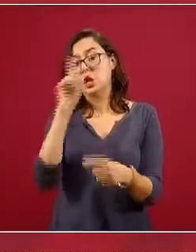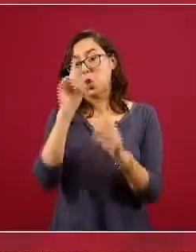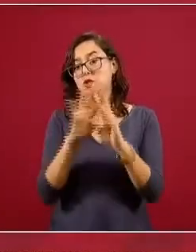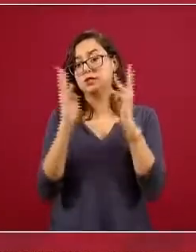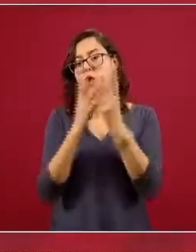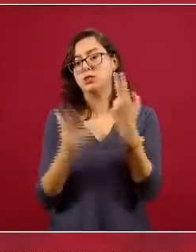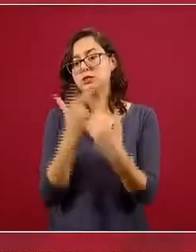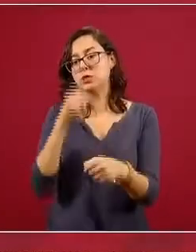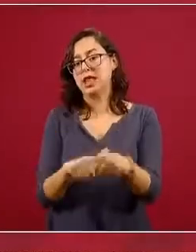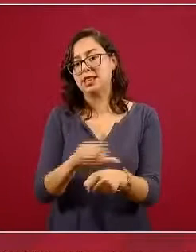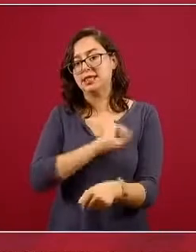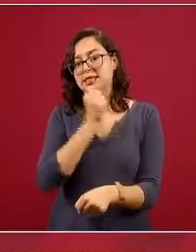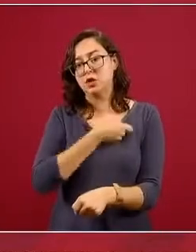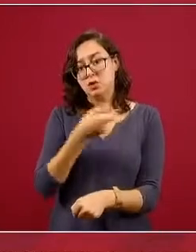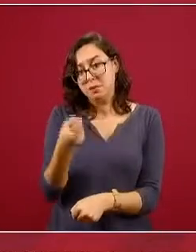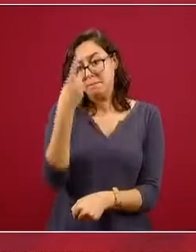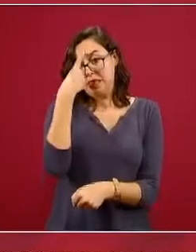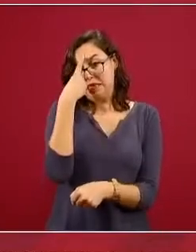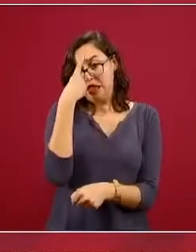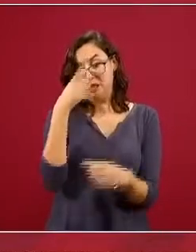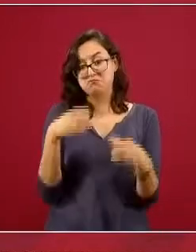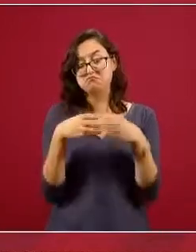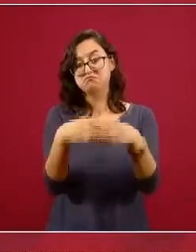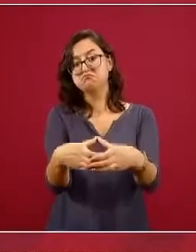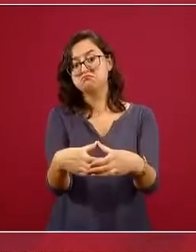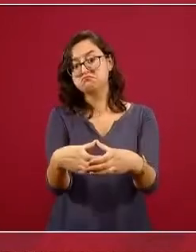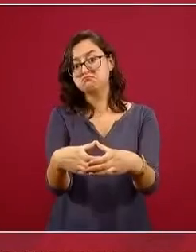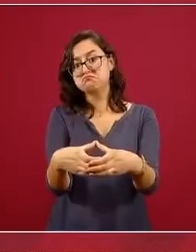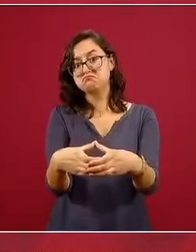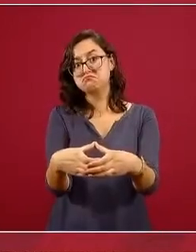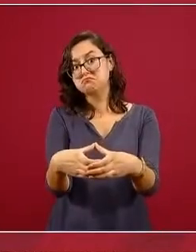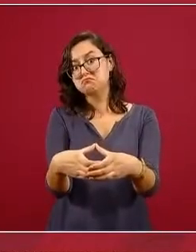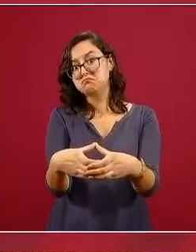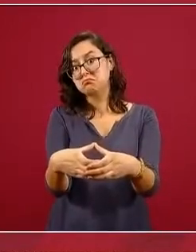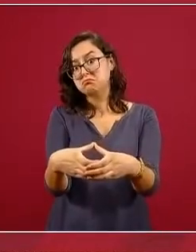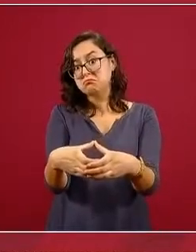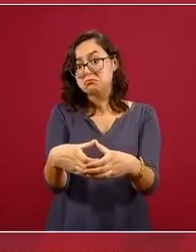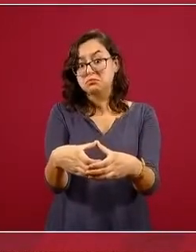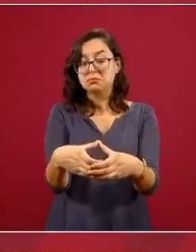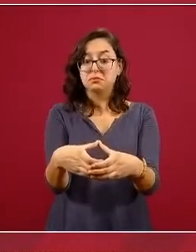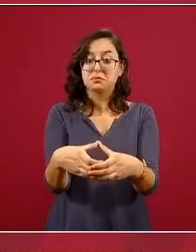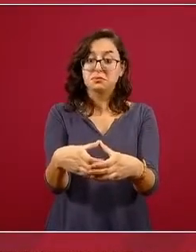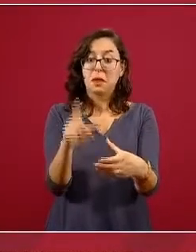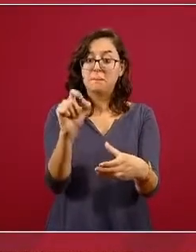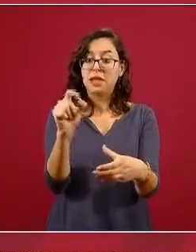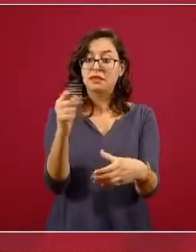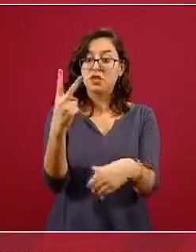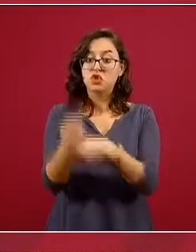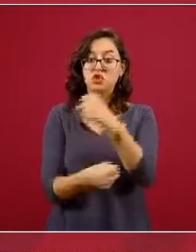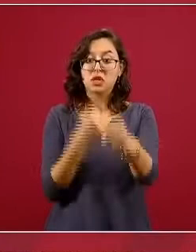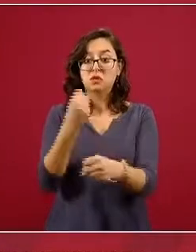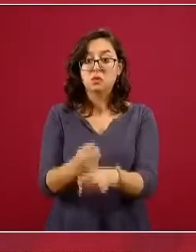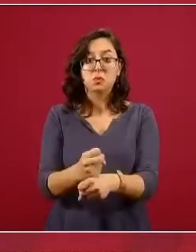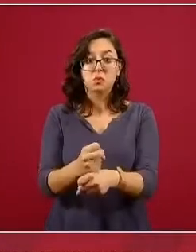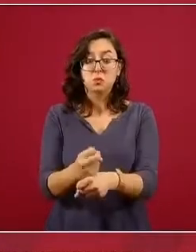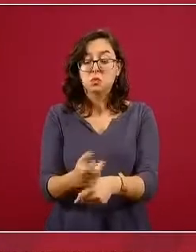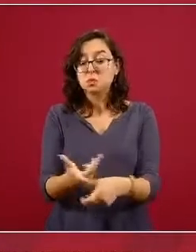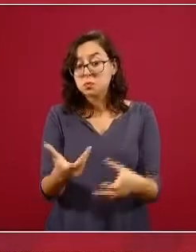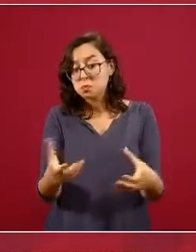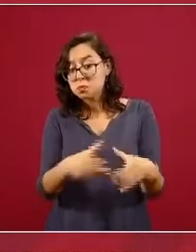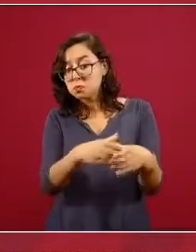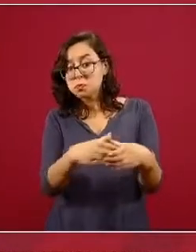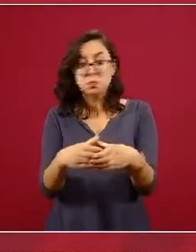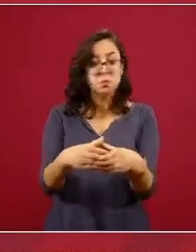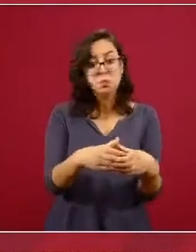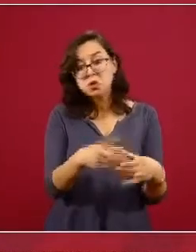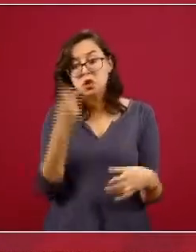que había estado, podríamos decir, casi 22 años a la deriva, sin un